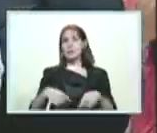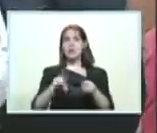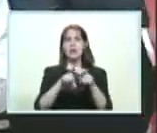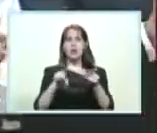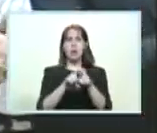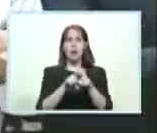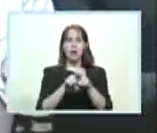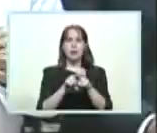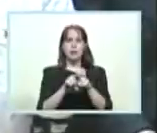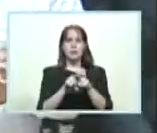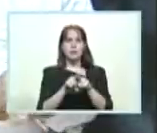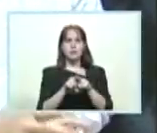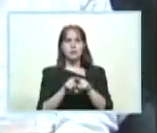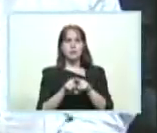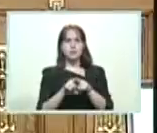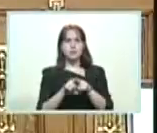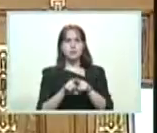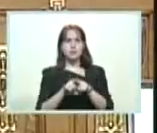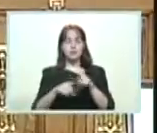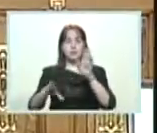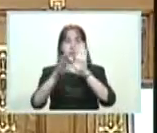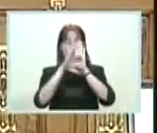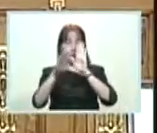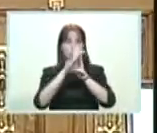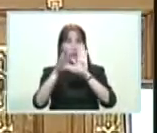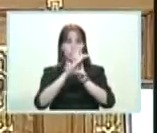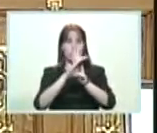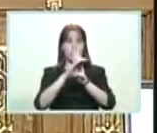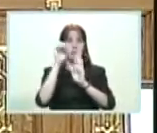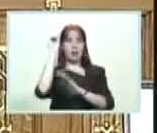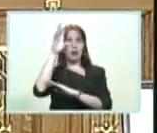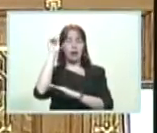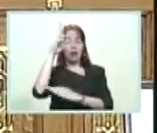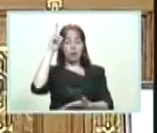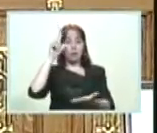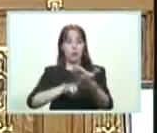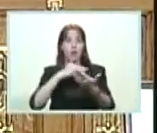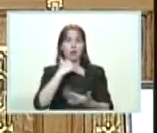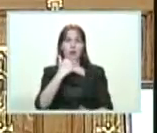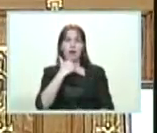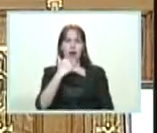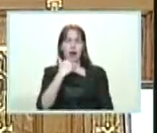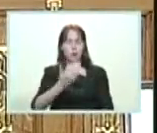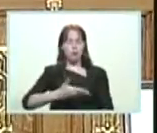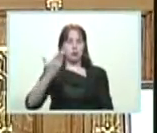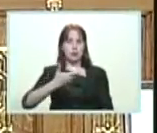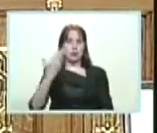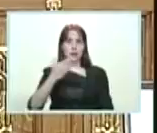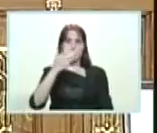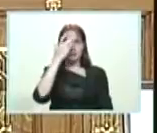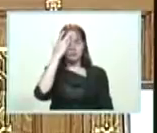Igualmente, la Constituyente ha aprobado algo extraordinario.